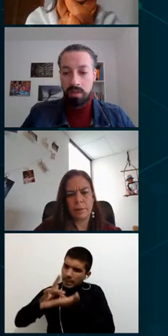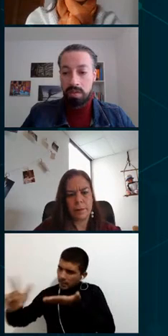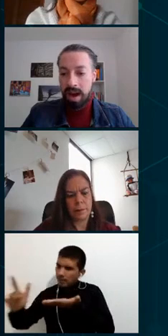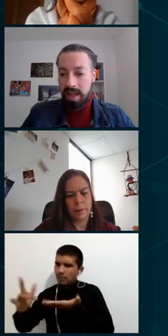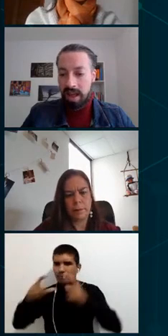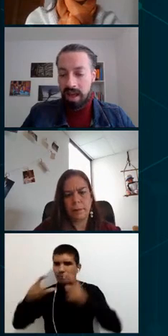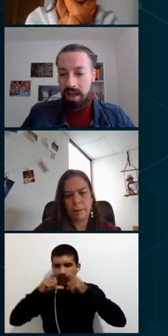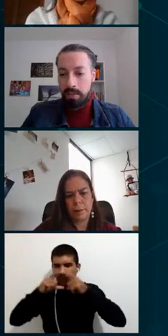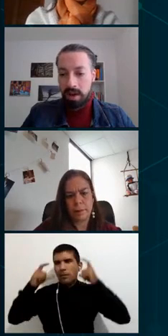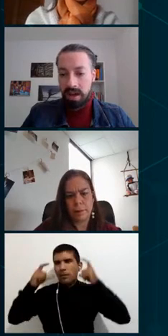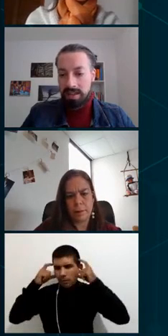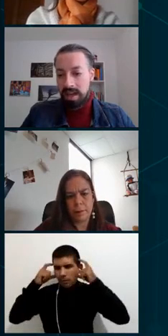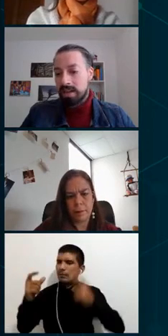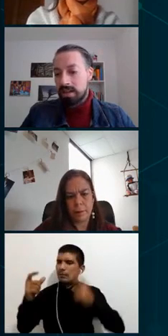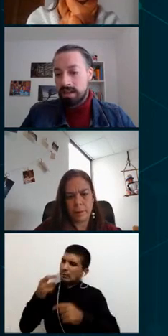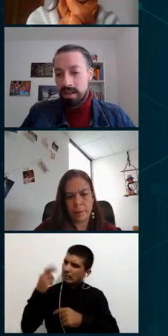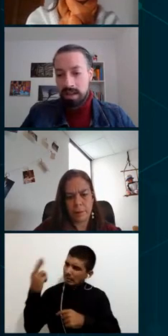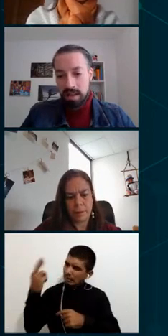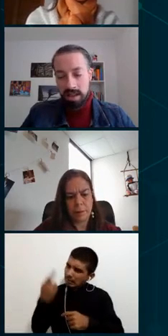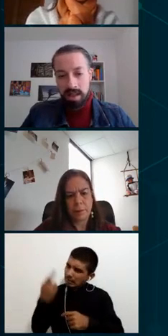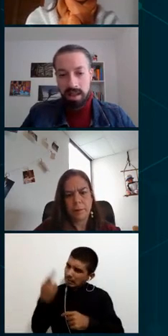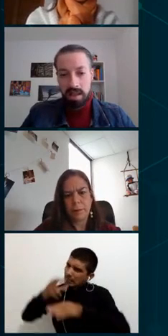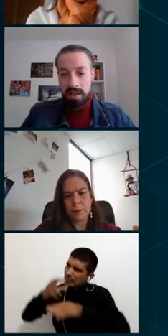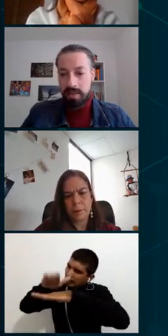Y es muy válida poderla hacer.